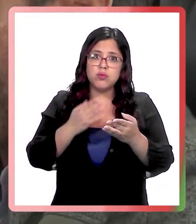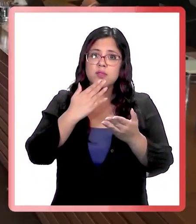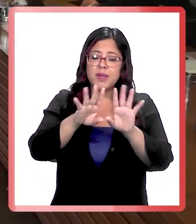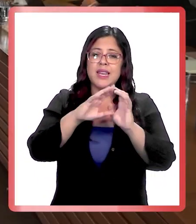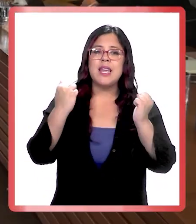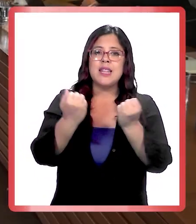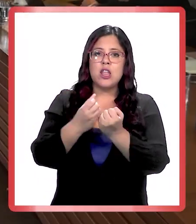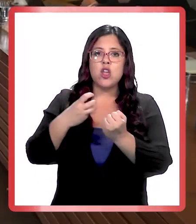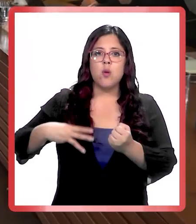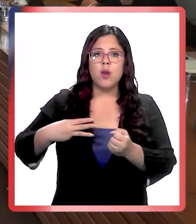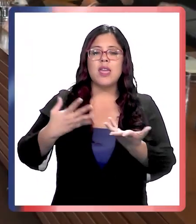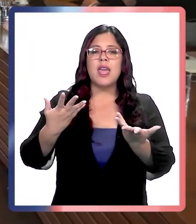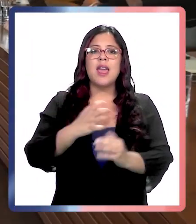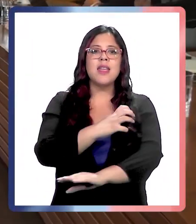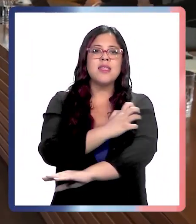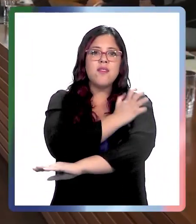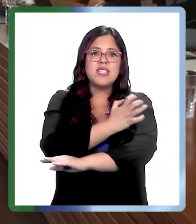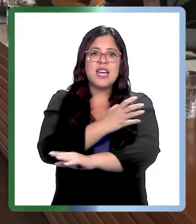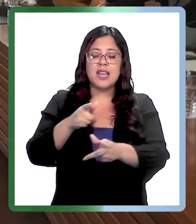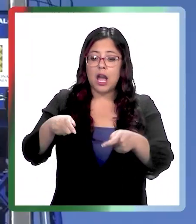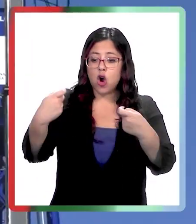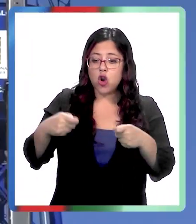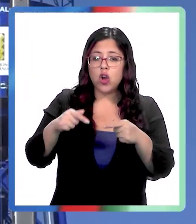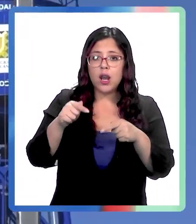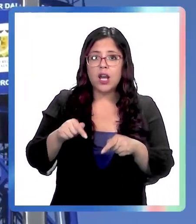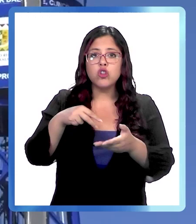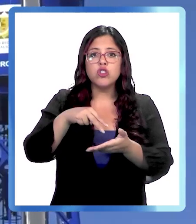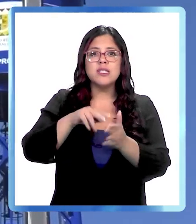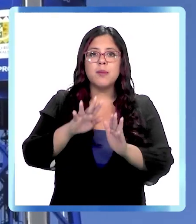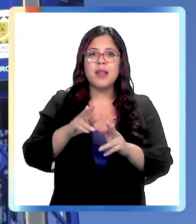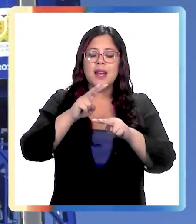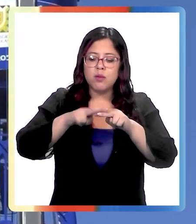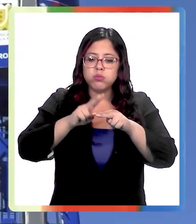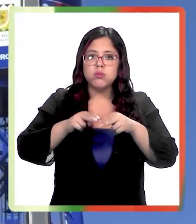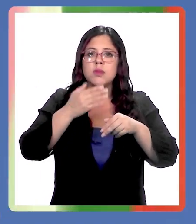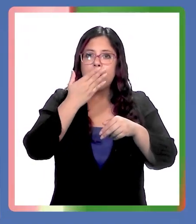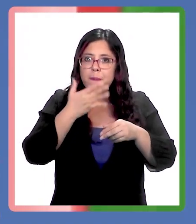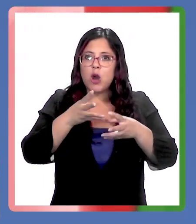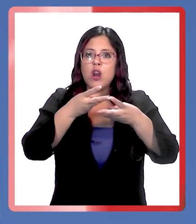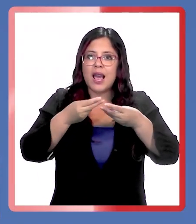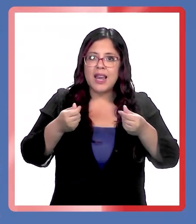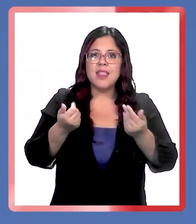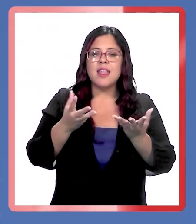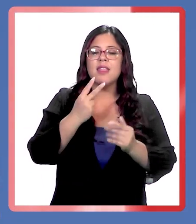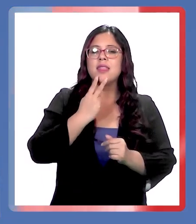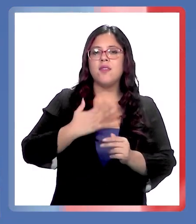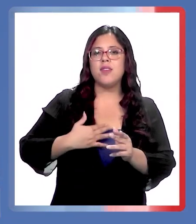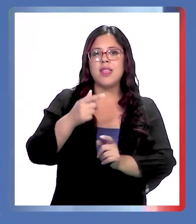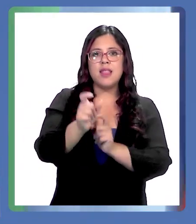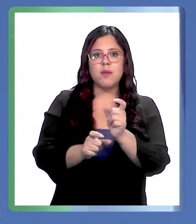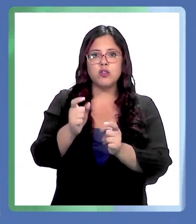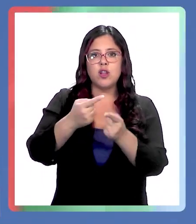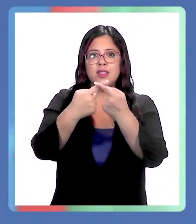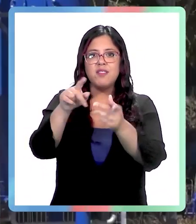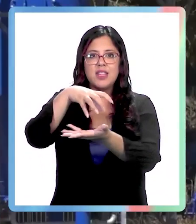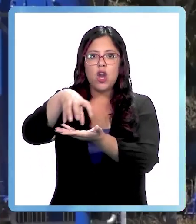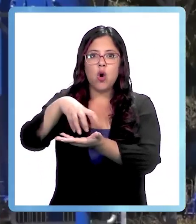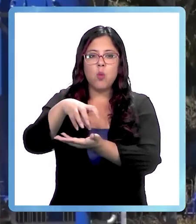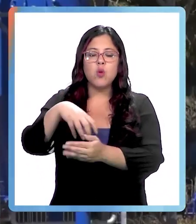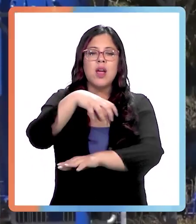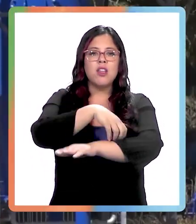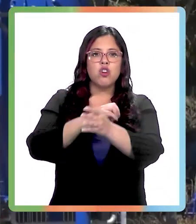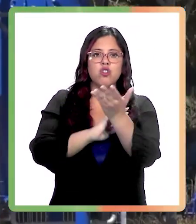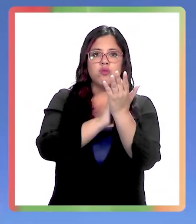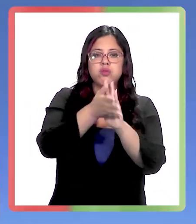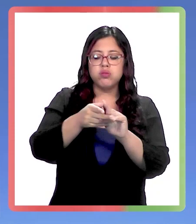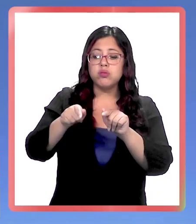Estadio Municipal de Villarrica. Con estas inversiones se espera mejorar significativamente la calidad de vida de miles de habitantes en diferentes comunas de la Araucanía,